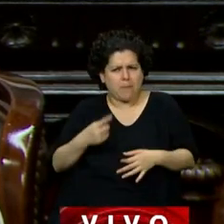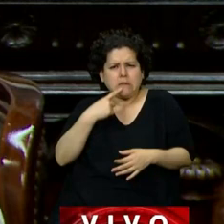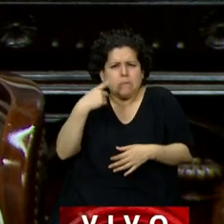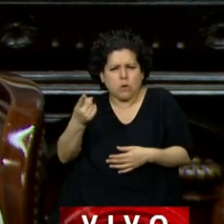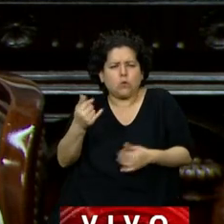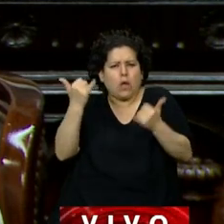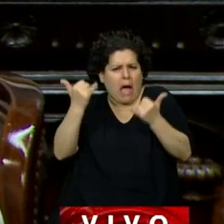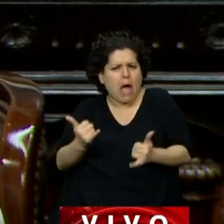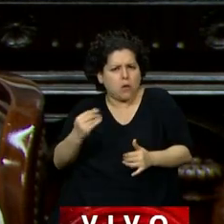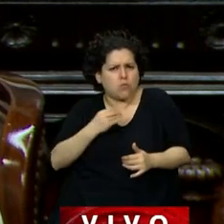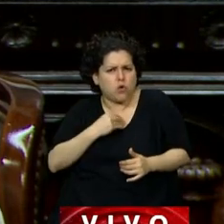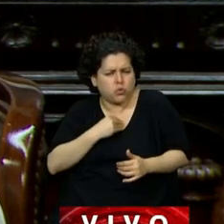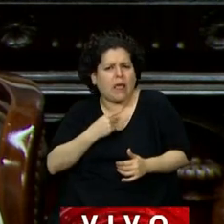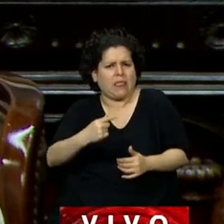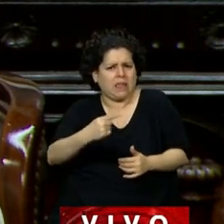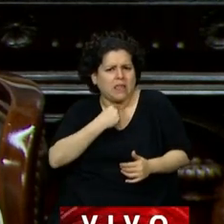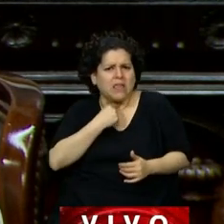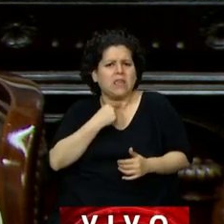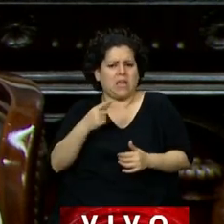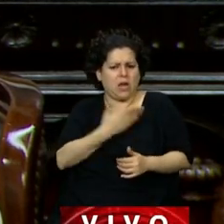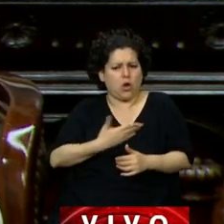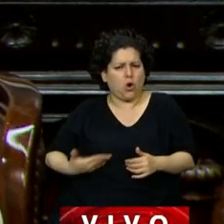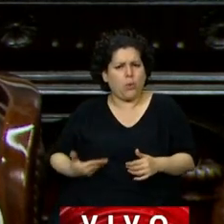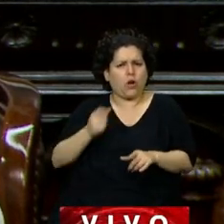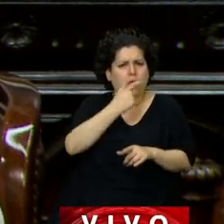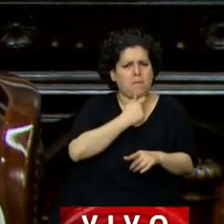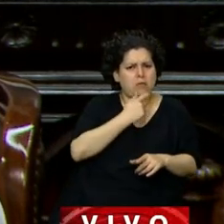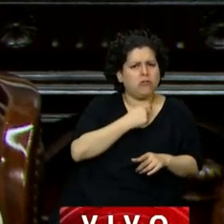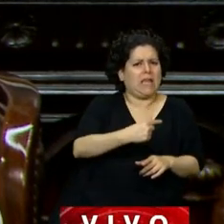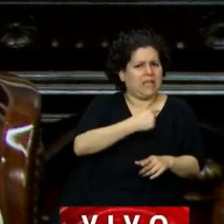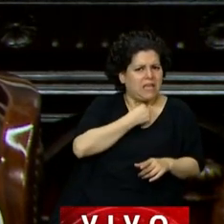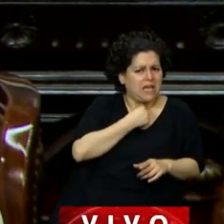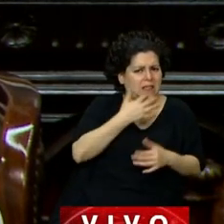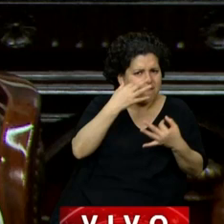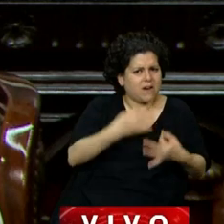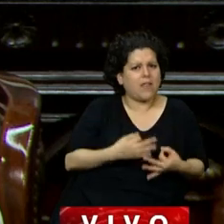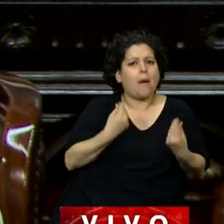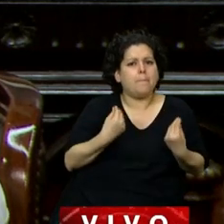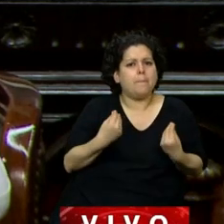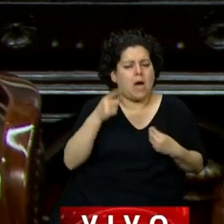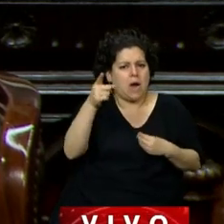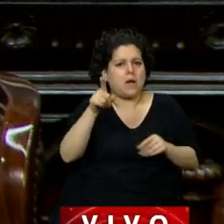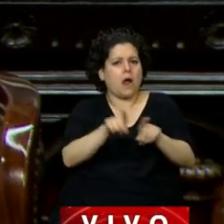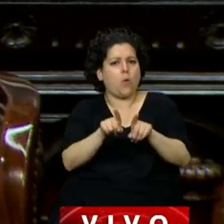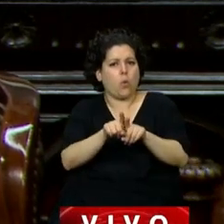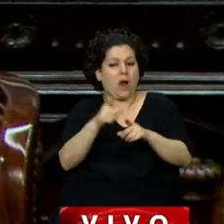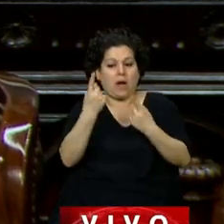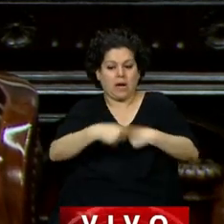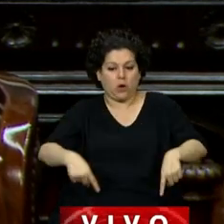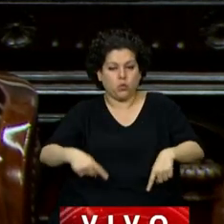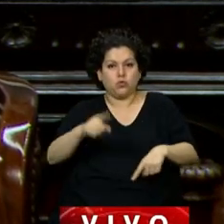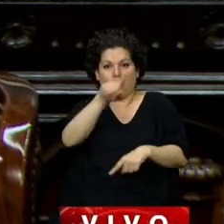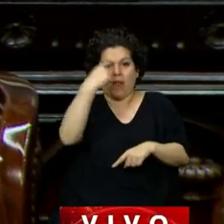o habrá voluntad de coordinación por parte del Gobierno de Mendoza para empalmar de alguna manera las transferencias de recursos